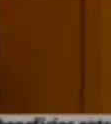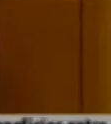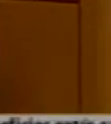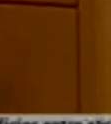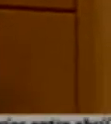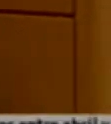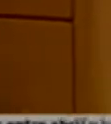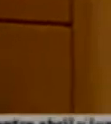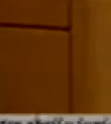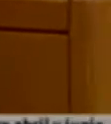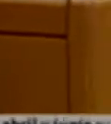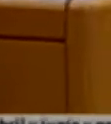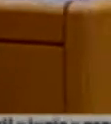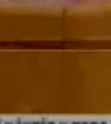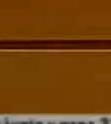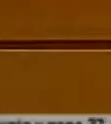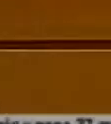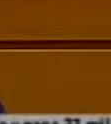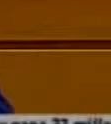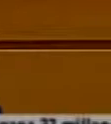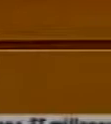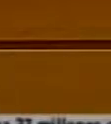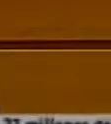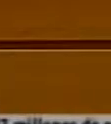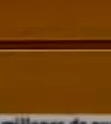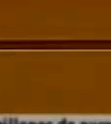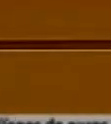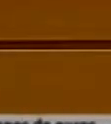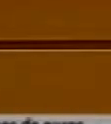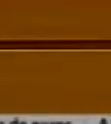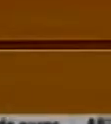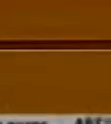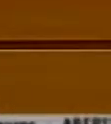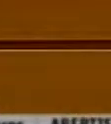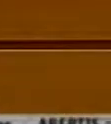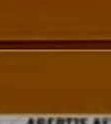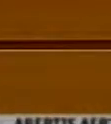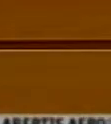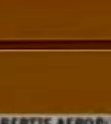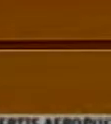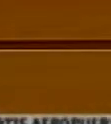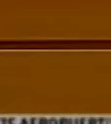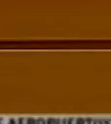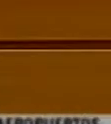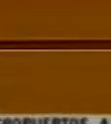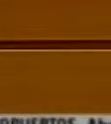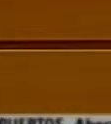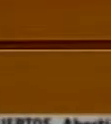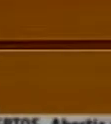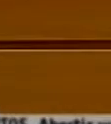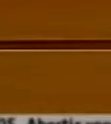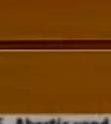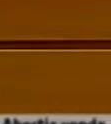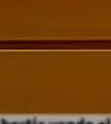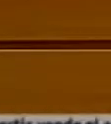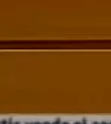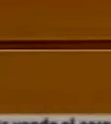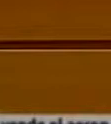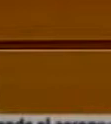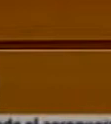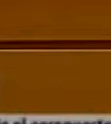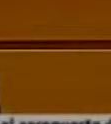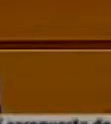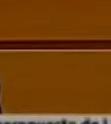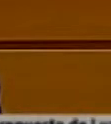Gracias, señor Pérez Rubalcaba. Por el Grupo Parlamentario Catalán de Convergencia y Unión tiene la palabra el señor